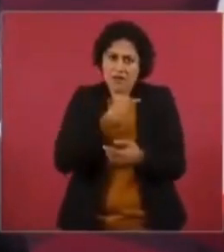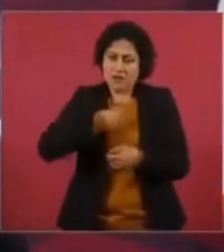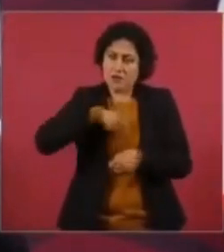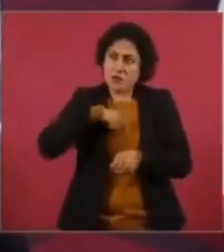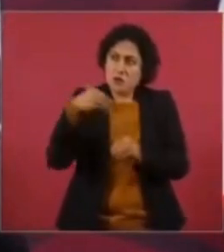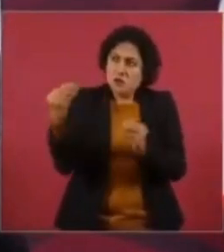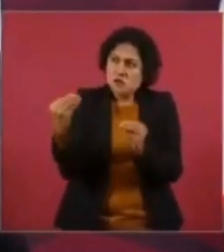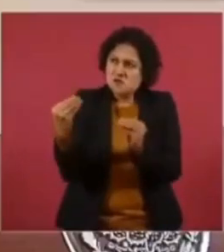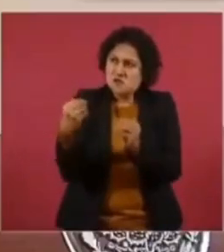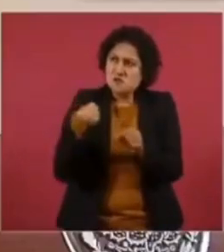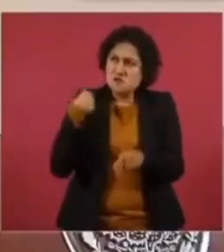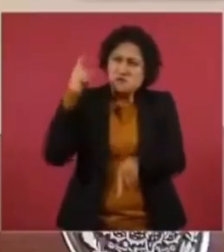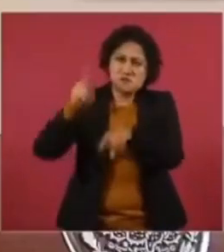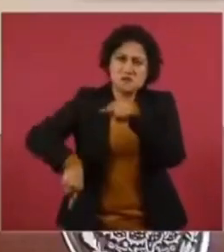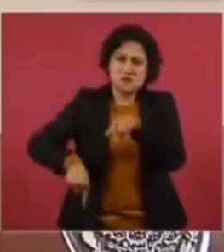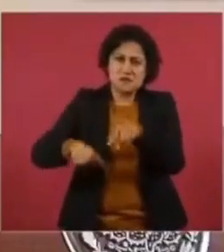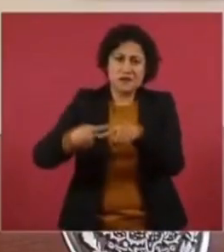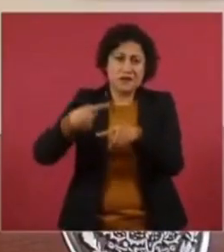Años.